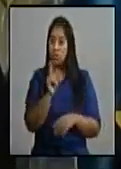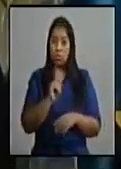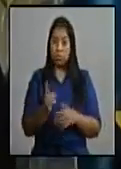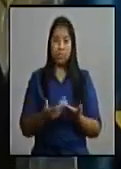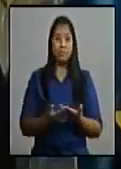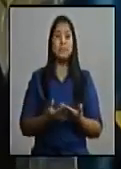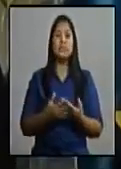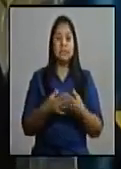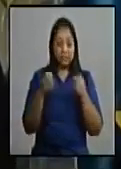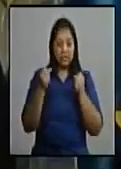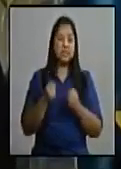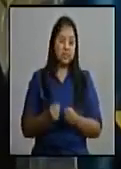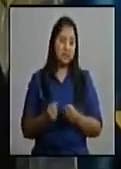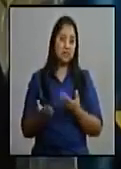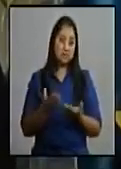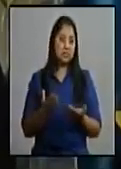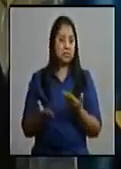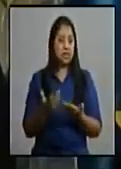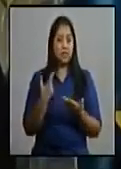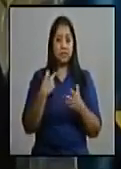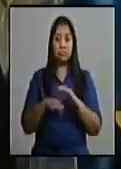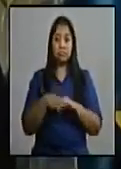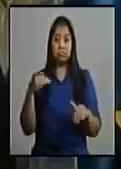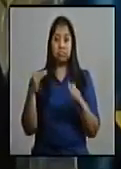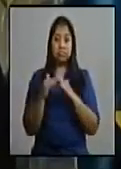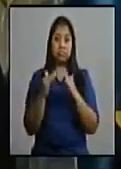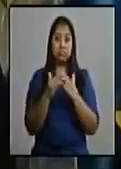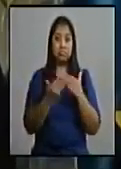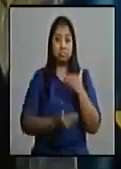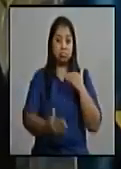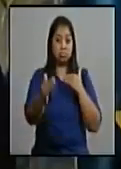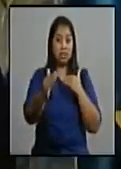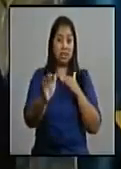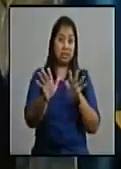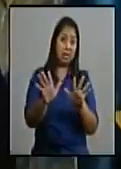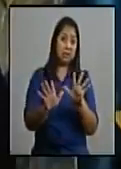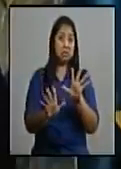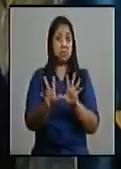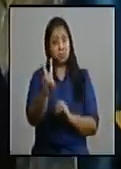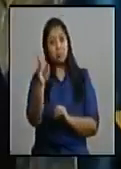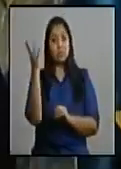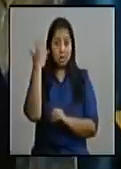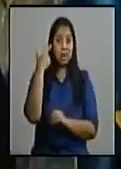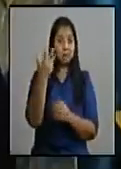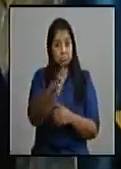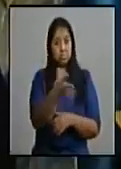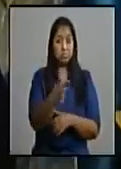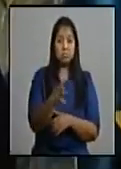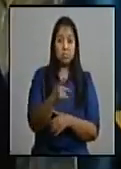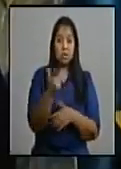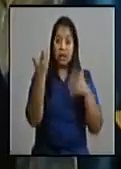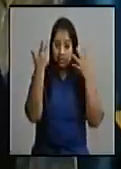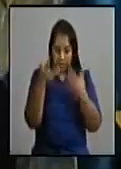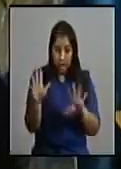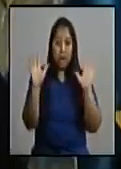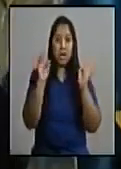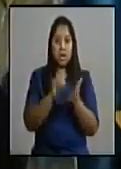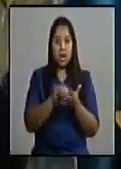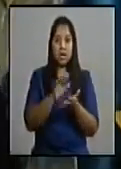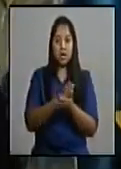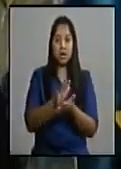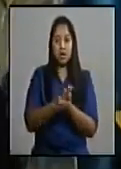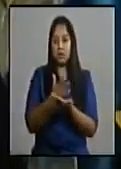ser muy probablemente por los próximos 10, 12 días hasta que hayamos constatado